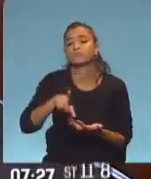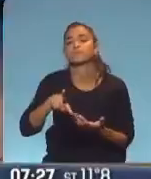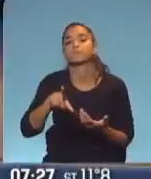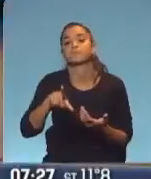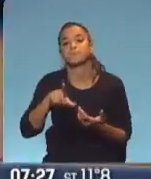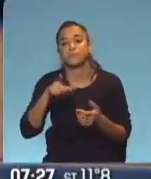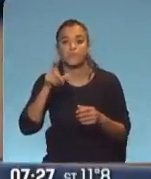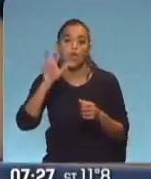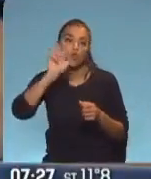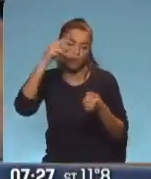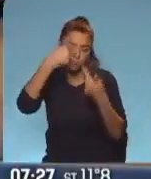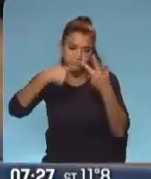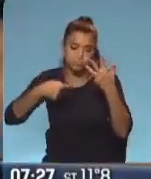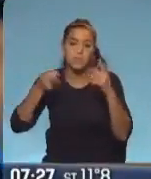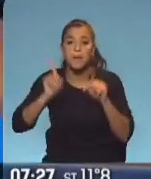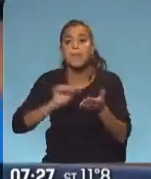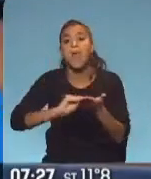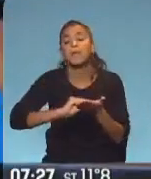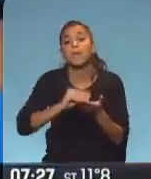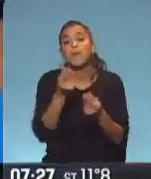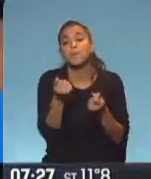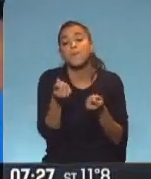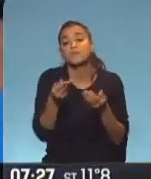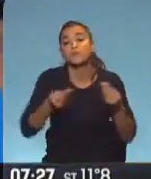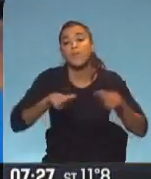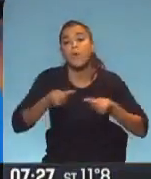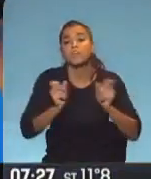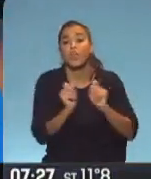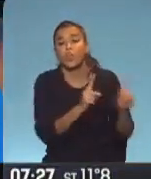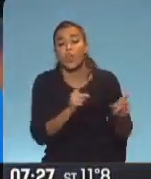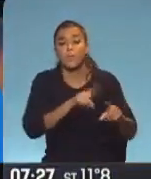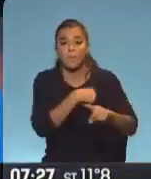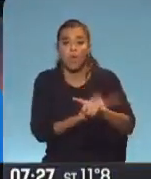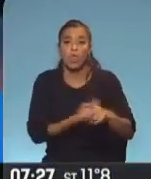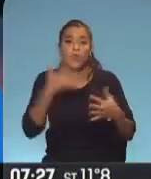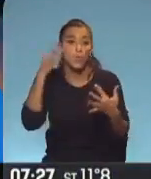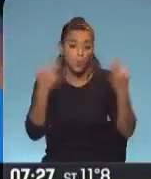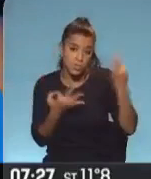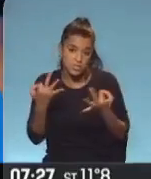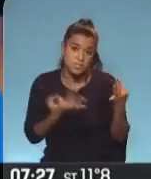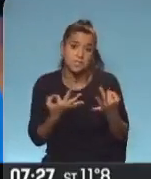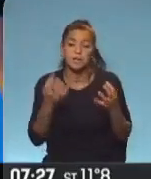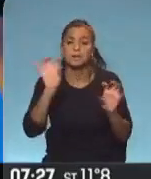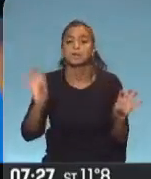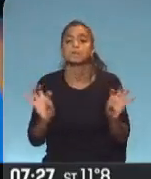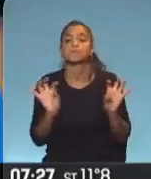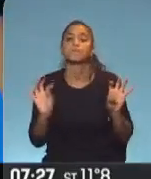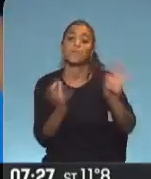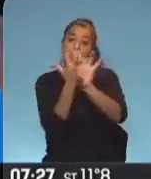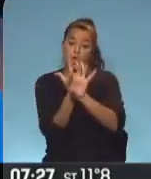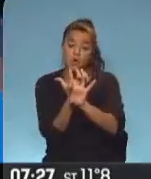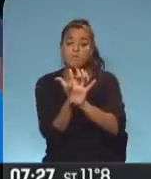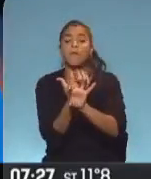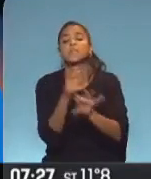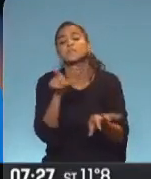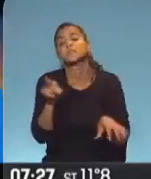otras funciones, administra el presupuesto del Poder Judicial, el primer dato es que sesionó por videoconferencia. No es un